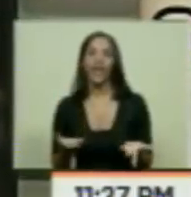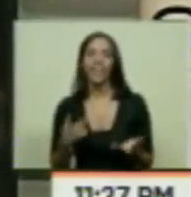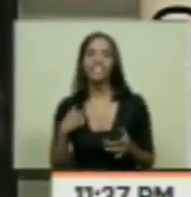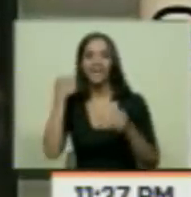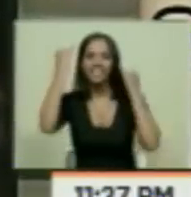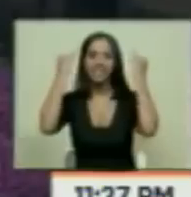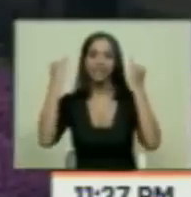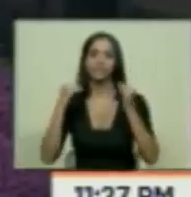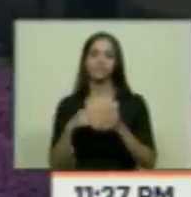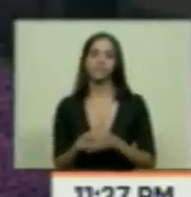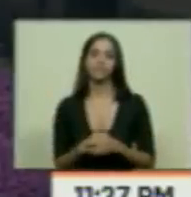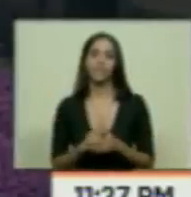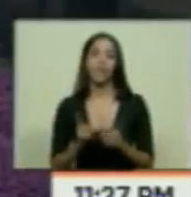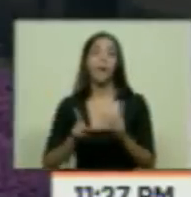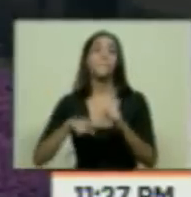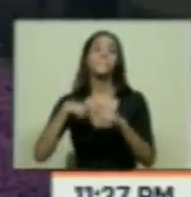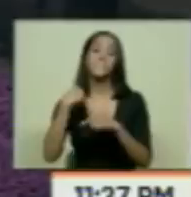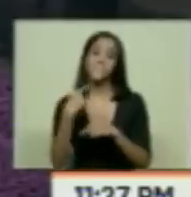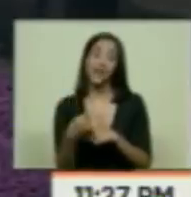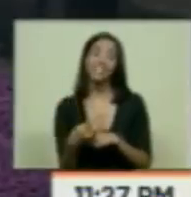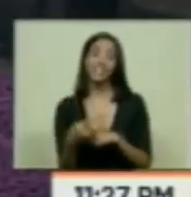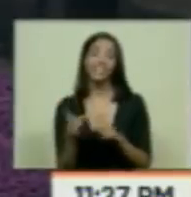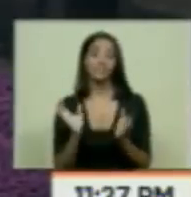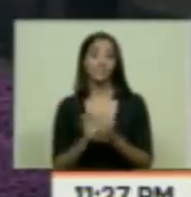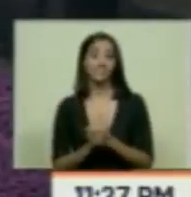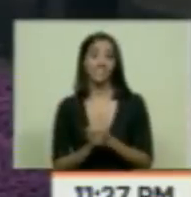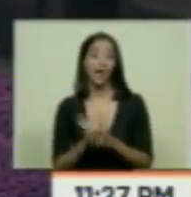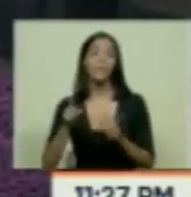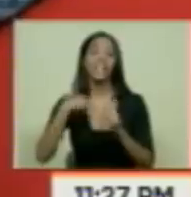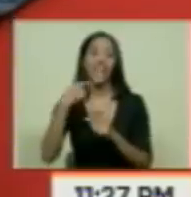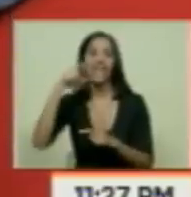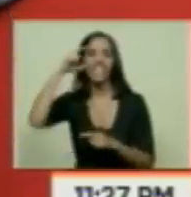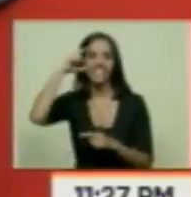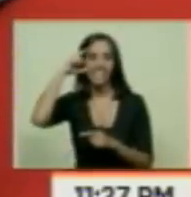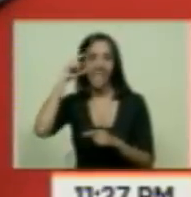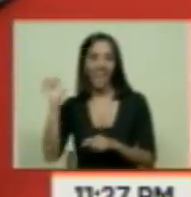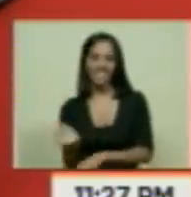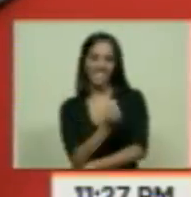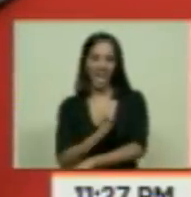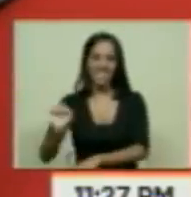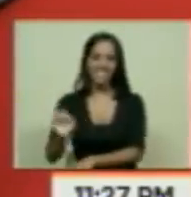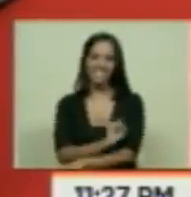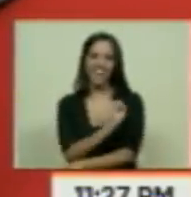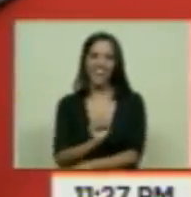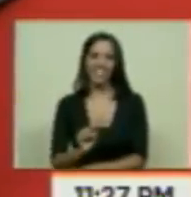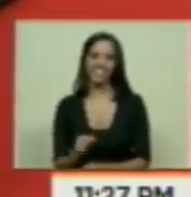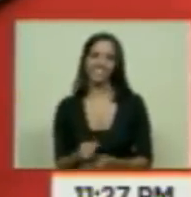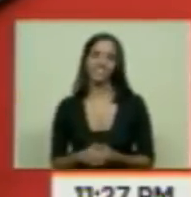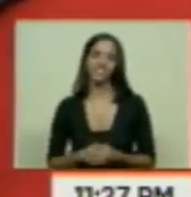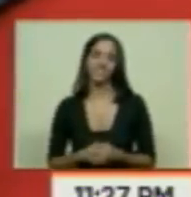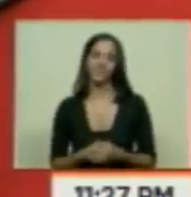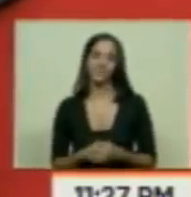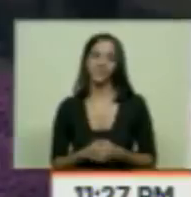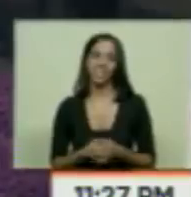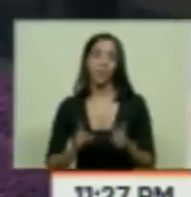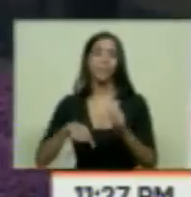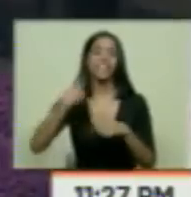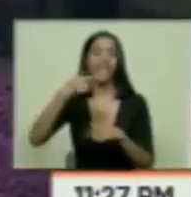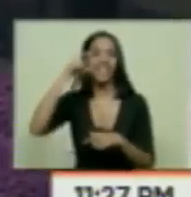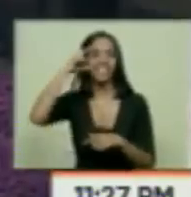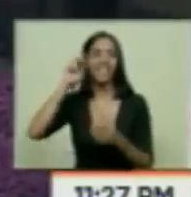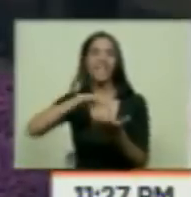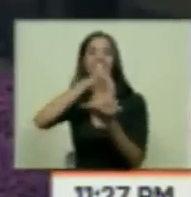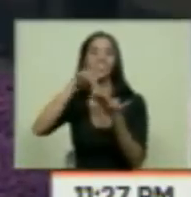pasó? Mañana se me ha pasado, chico. Mañana es el Día de la Salsa. ¿Ah? Mañana es el Día Nacional